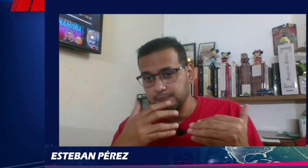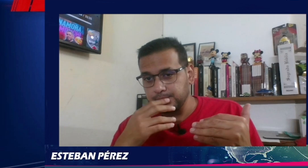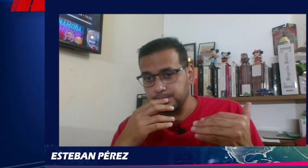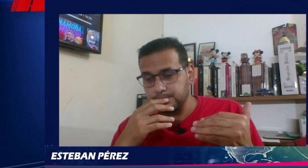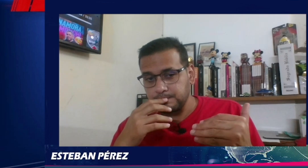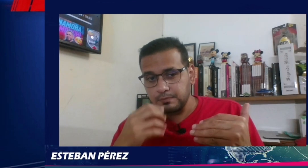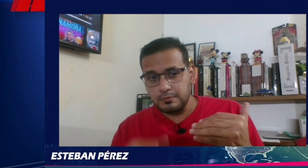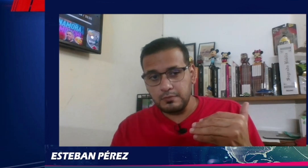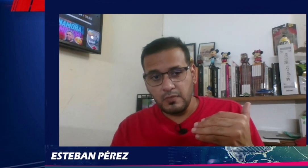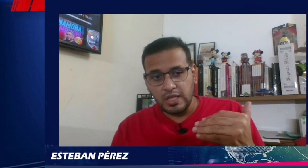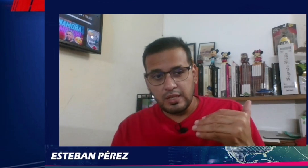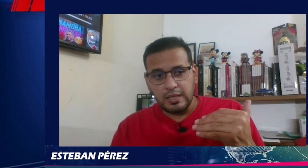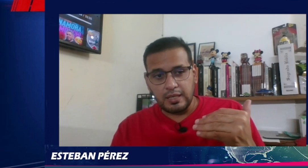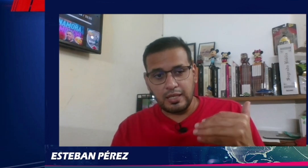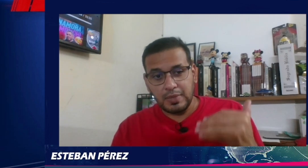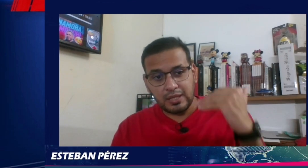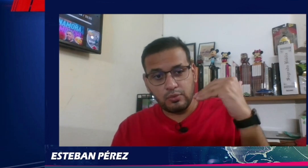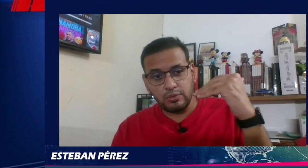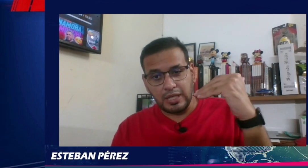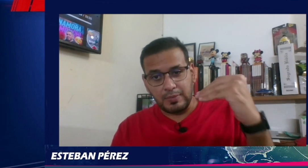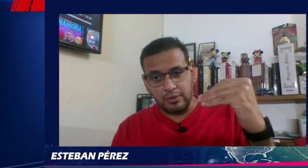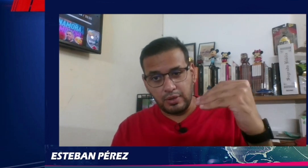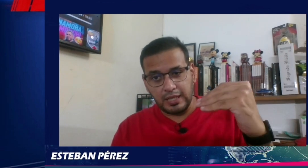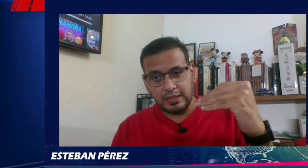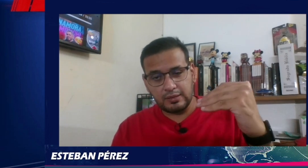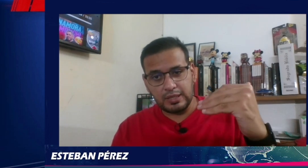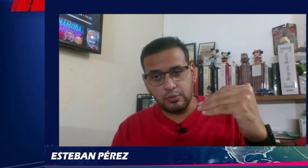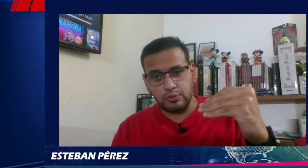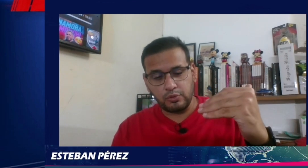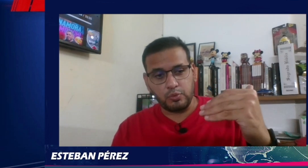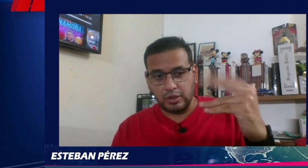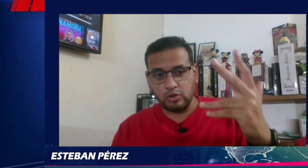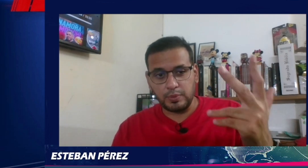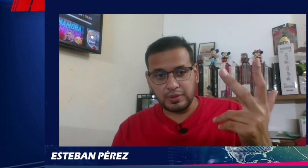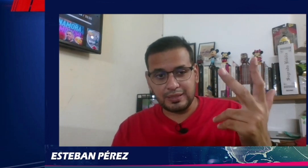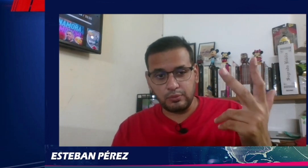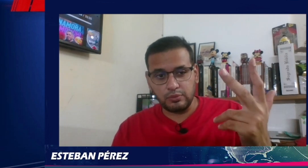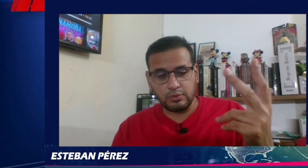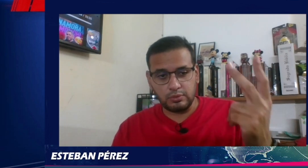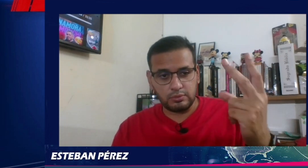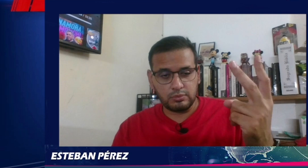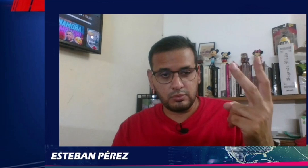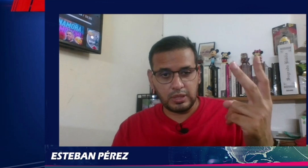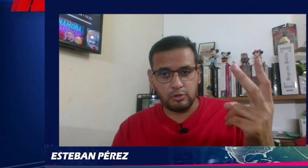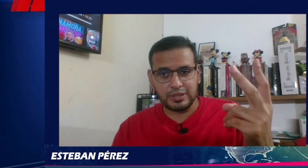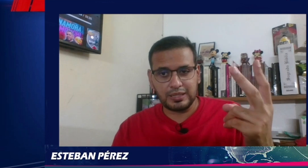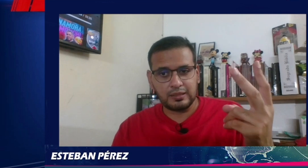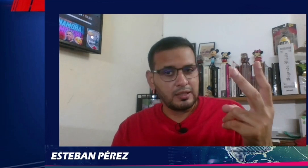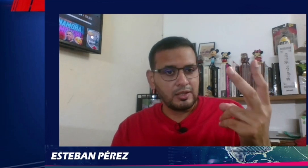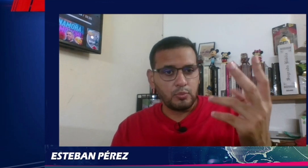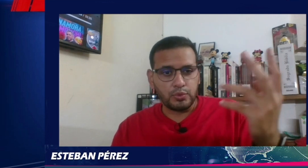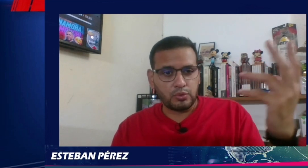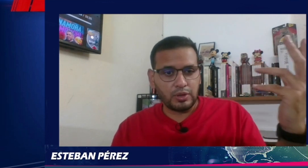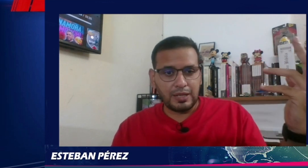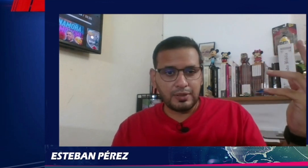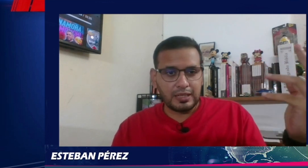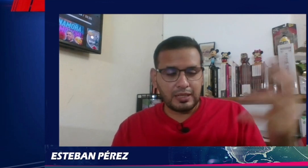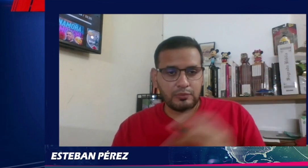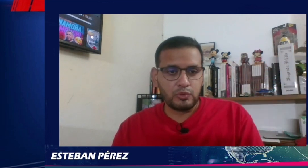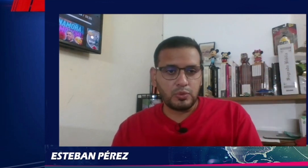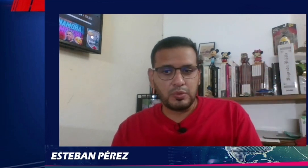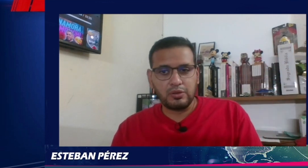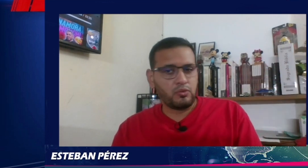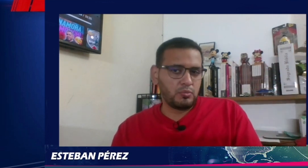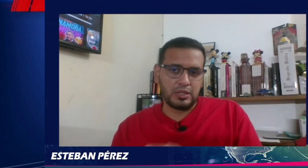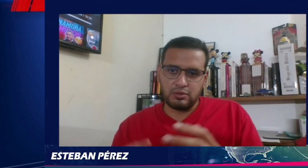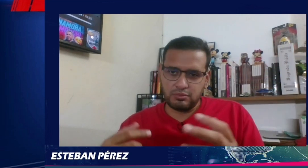acostumbrados. En México la mayoría de adultos, por eso ocupamos el segundo lugar de obesidad, pues toda la vida